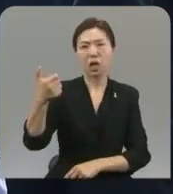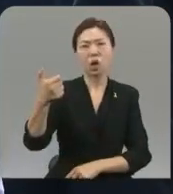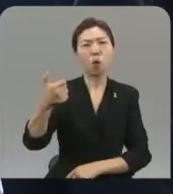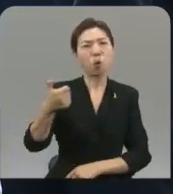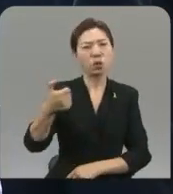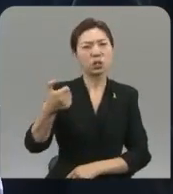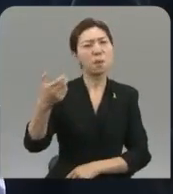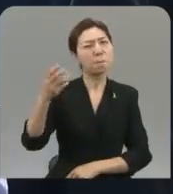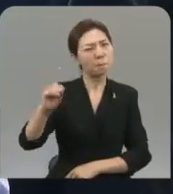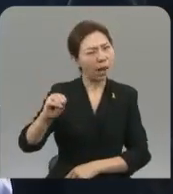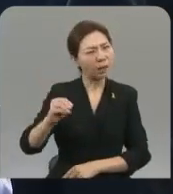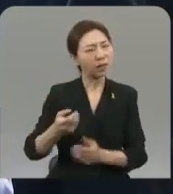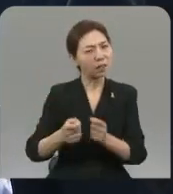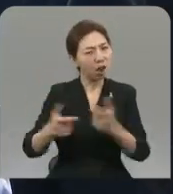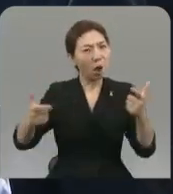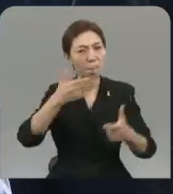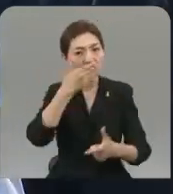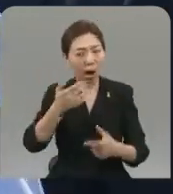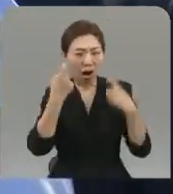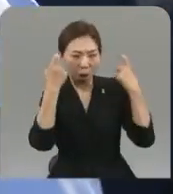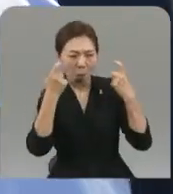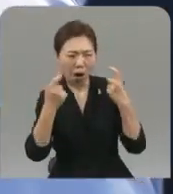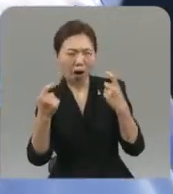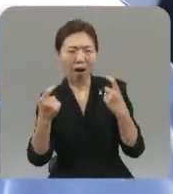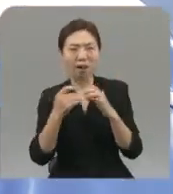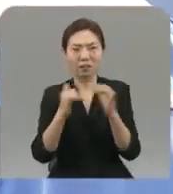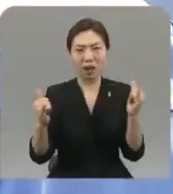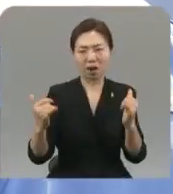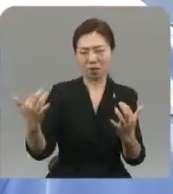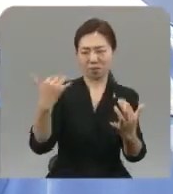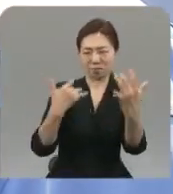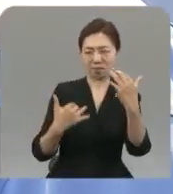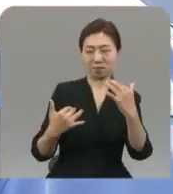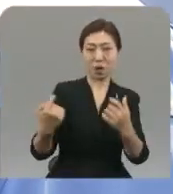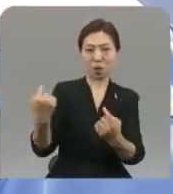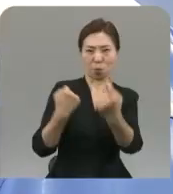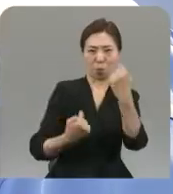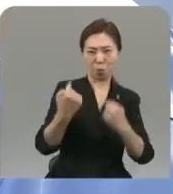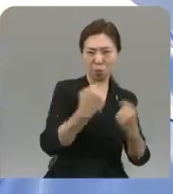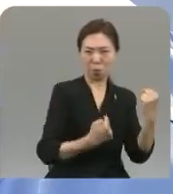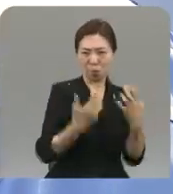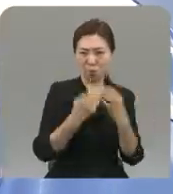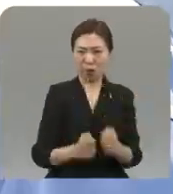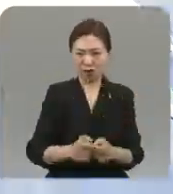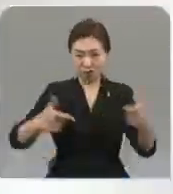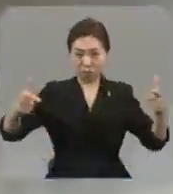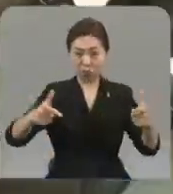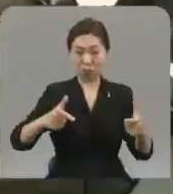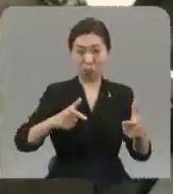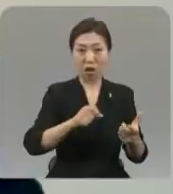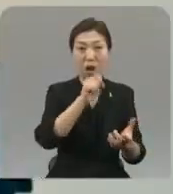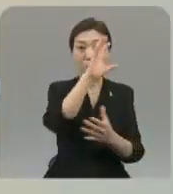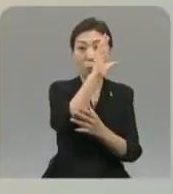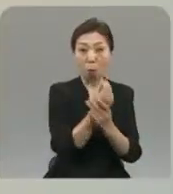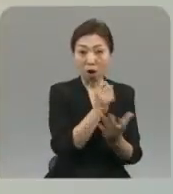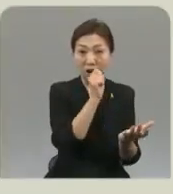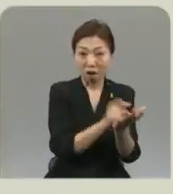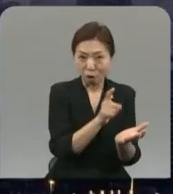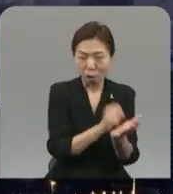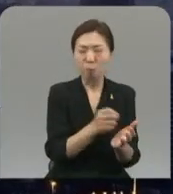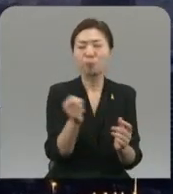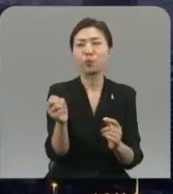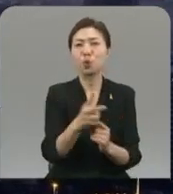1993 o la expo de George 2012 pues la Expo mundial de 2023 durará el doble que las previamente mencionadas